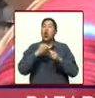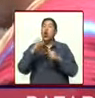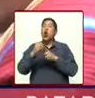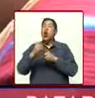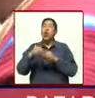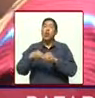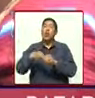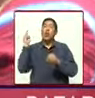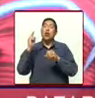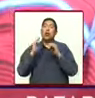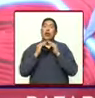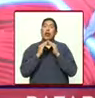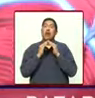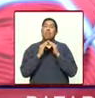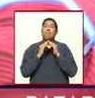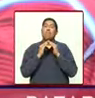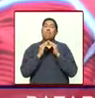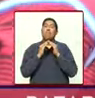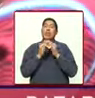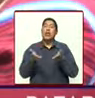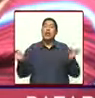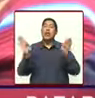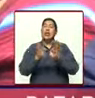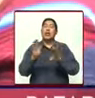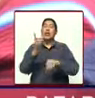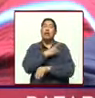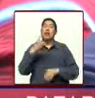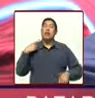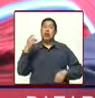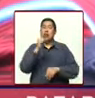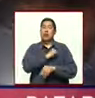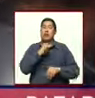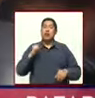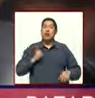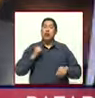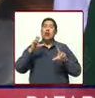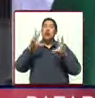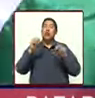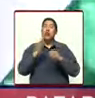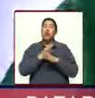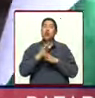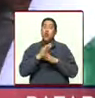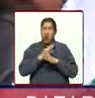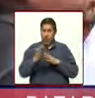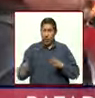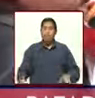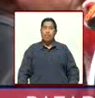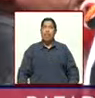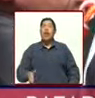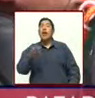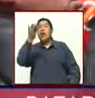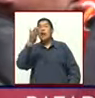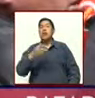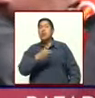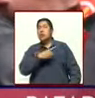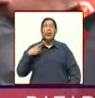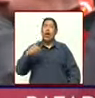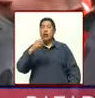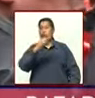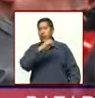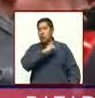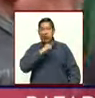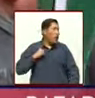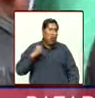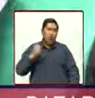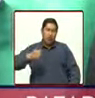irse a sus casas y cesar este Congreso inútil. Hay seis parlamentarios